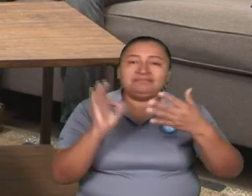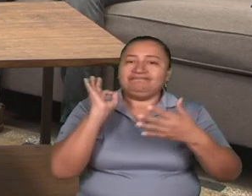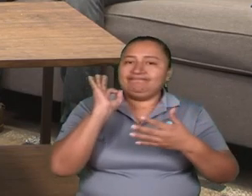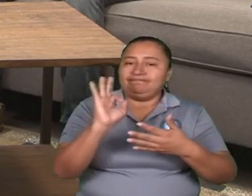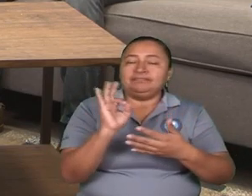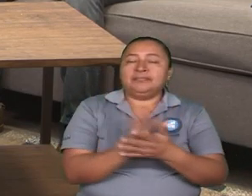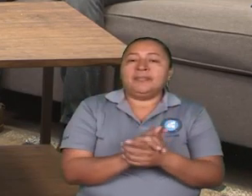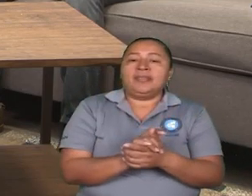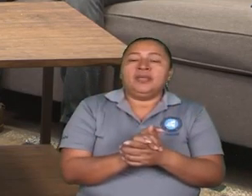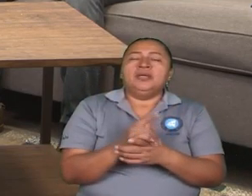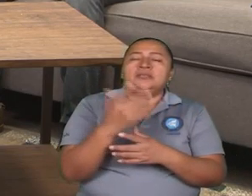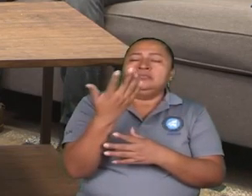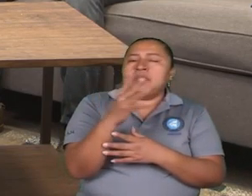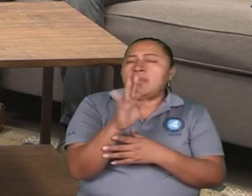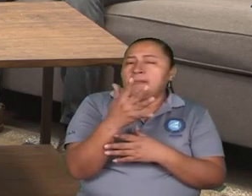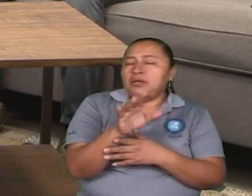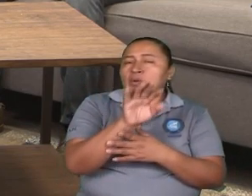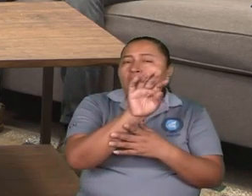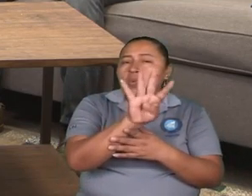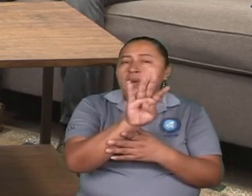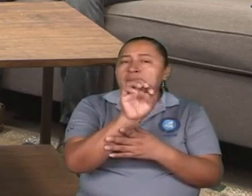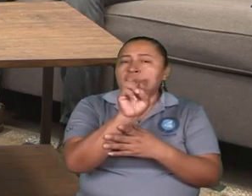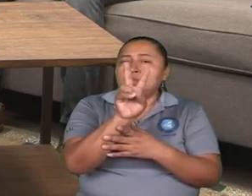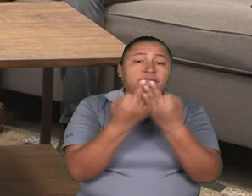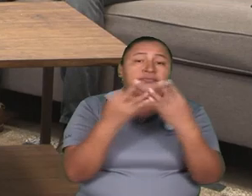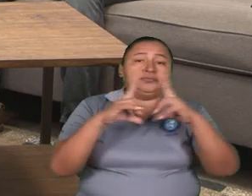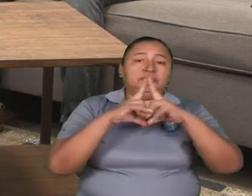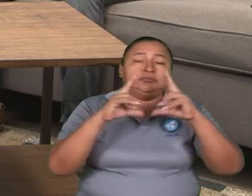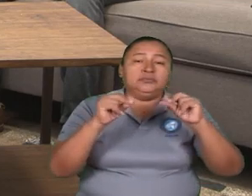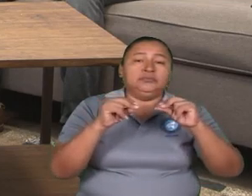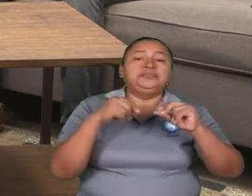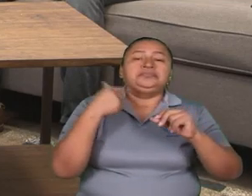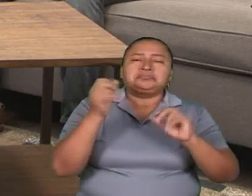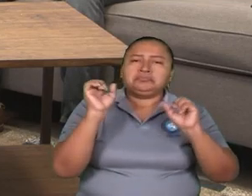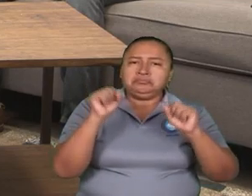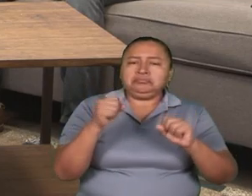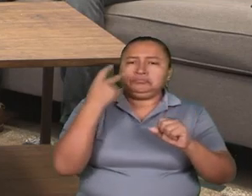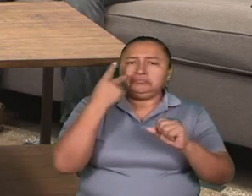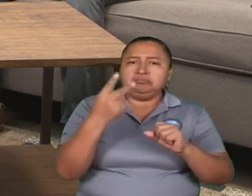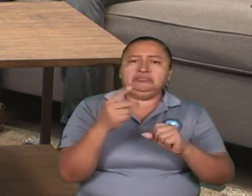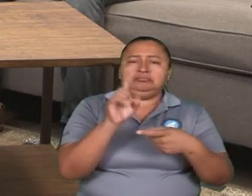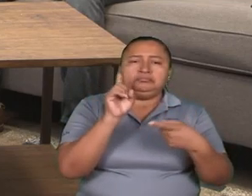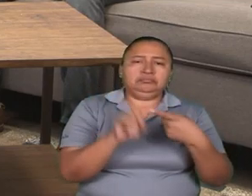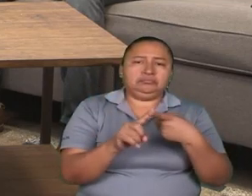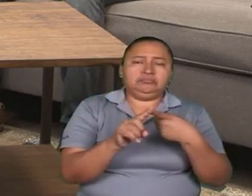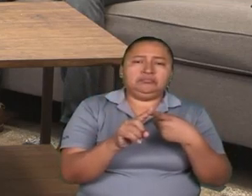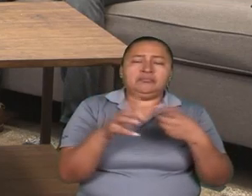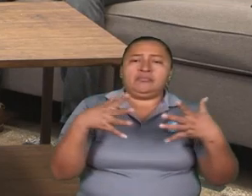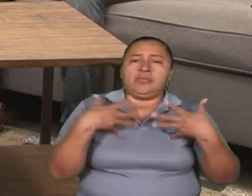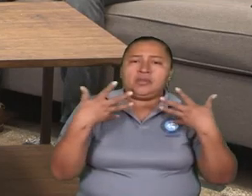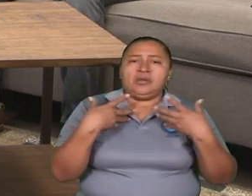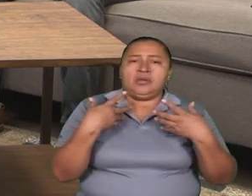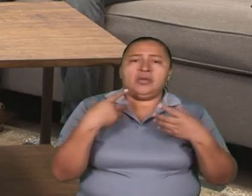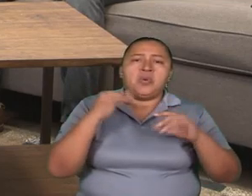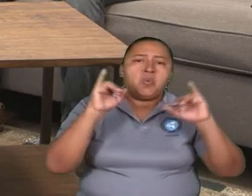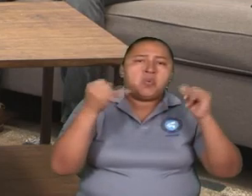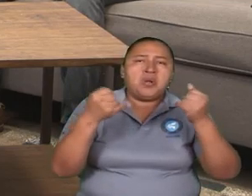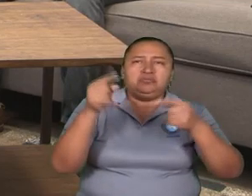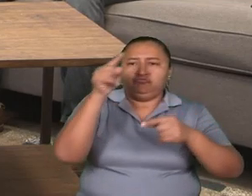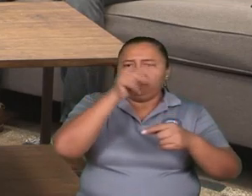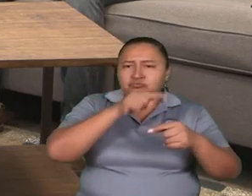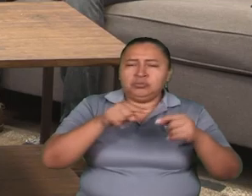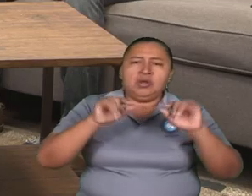Aproximadamente 42 mil personas entraron a la Feria del Comercio Navideño. ¿Eso solo en Managua o en un conteo